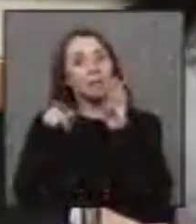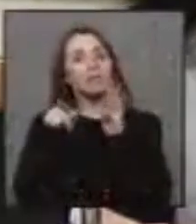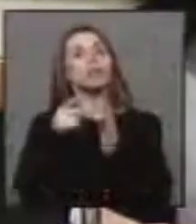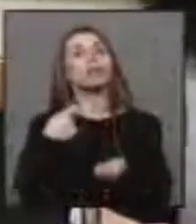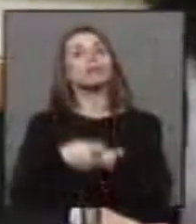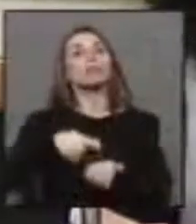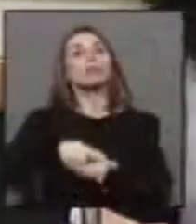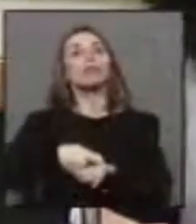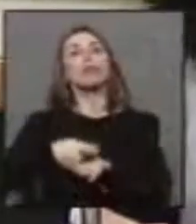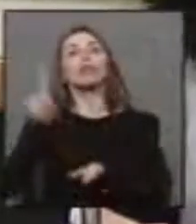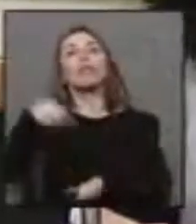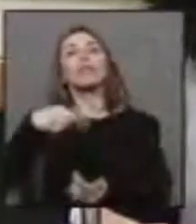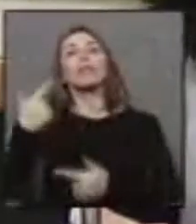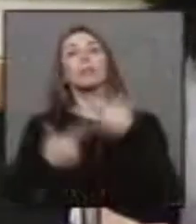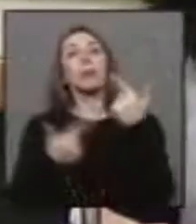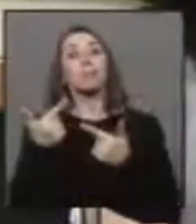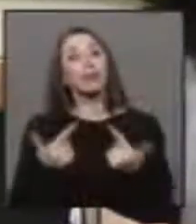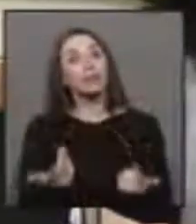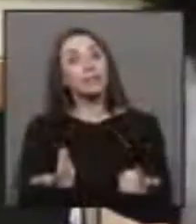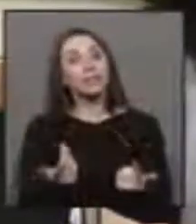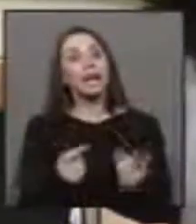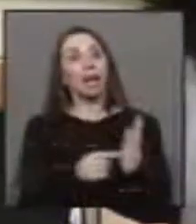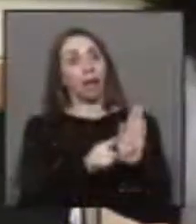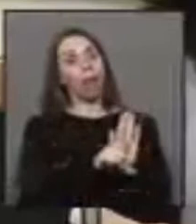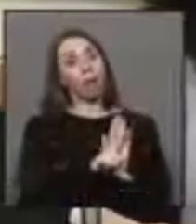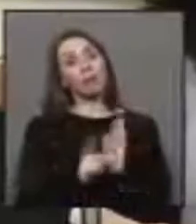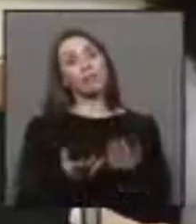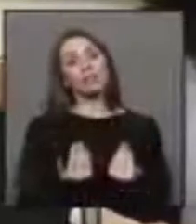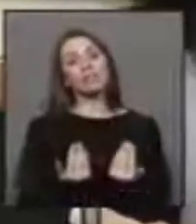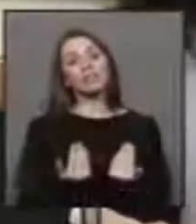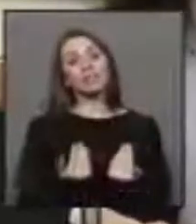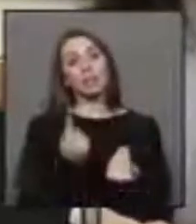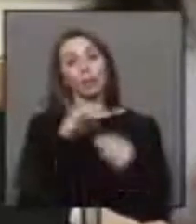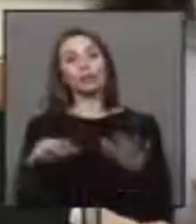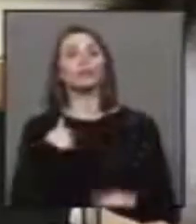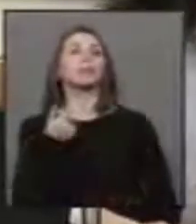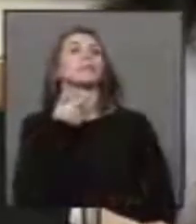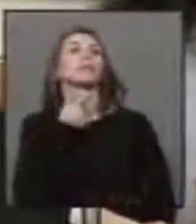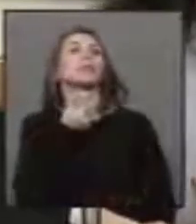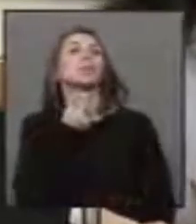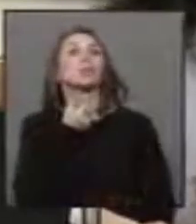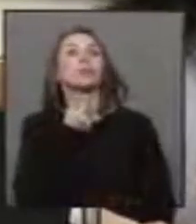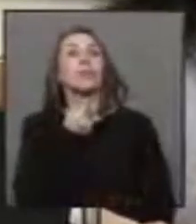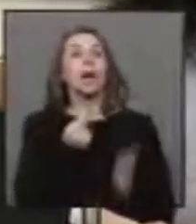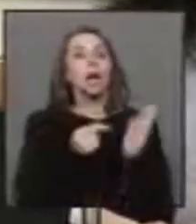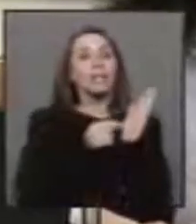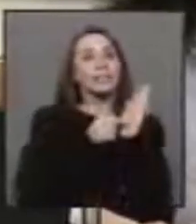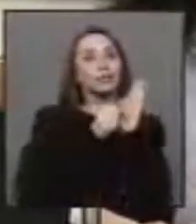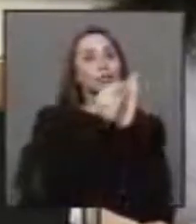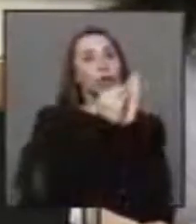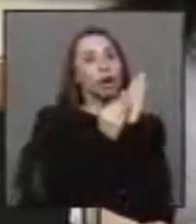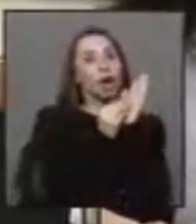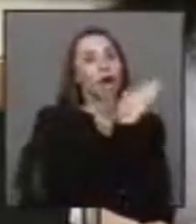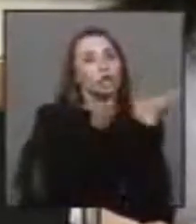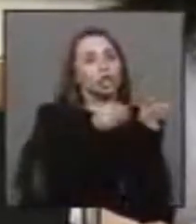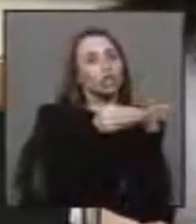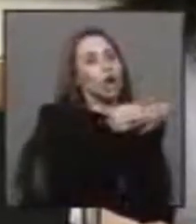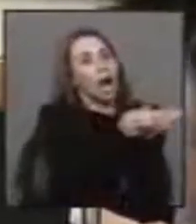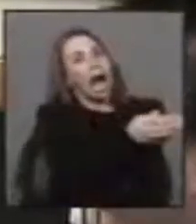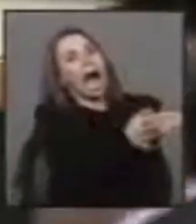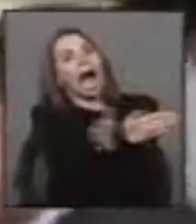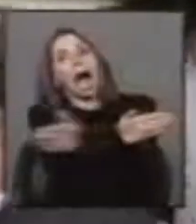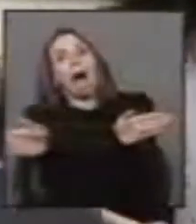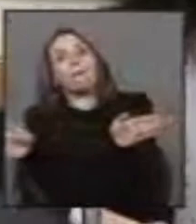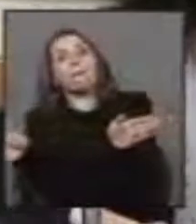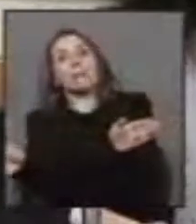este caso esta ley necesaria para una de las cosas que a mí me gusta por ejemplo Es que amplía yo sé que es polémico pero